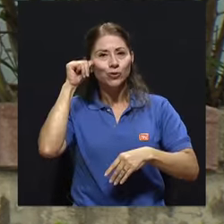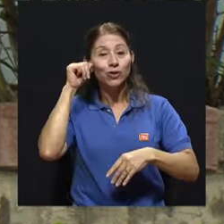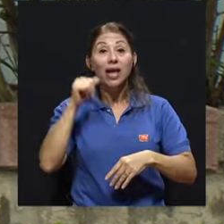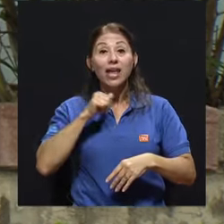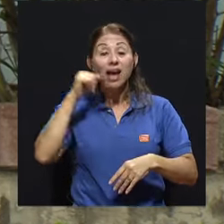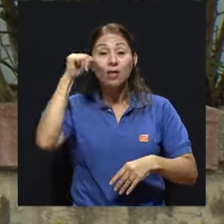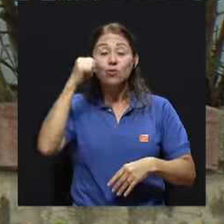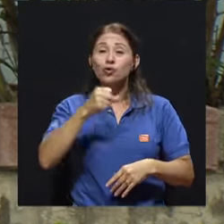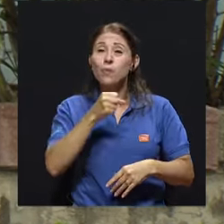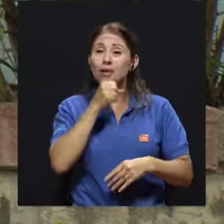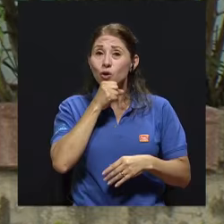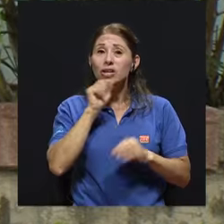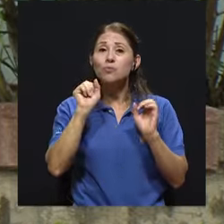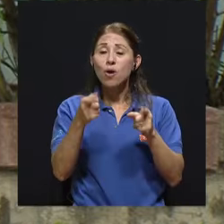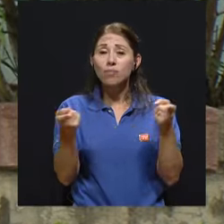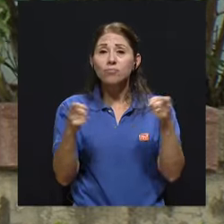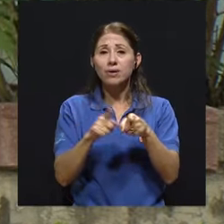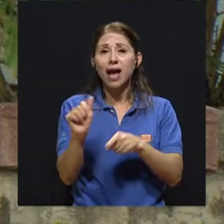primerísimo lugar.